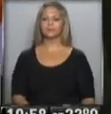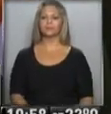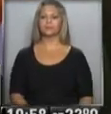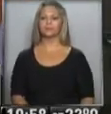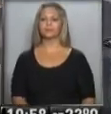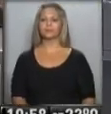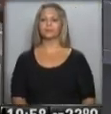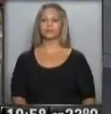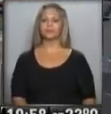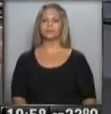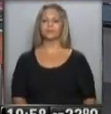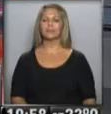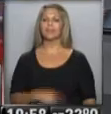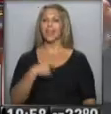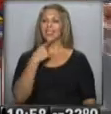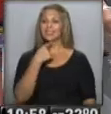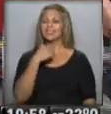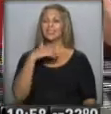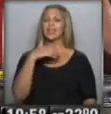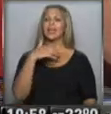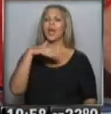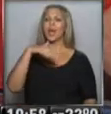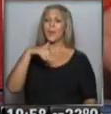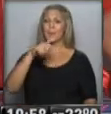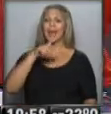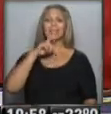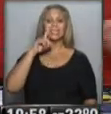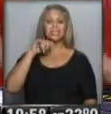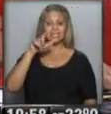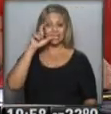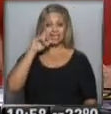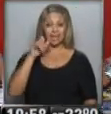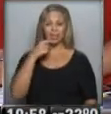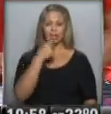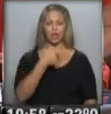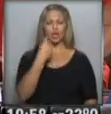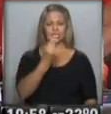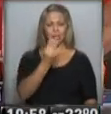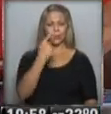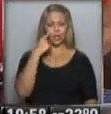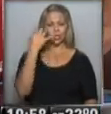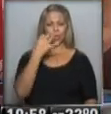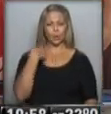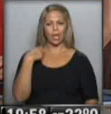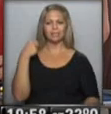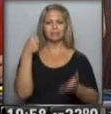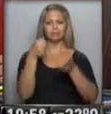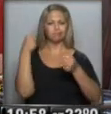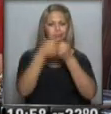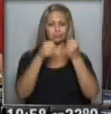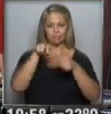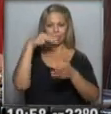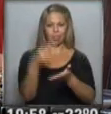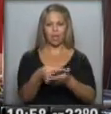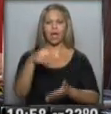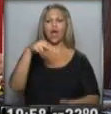Se tiene fe, ¿no? Y también dijo Sergio Maravilla Martínez hace algunos minutos, el sábado tendremos knockout. Bueno, un adelanto de lo que podría